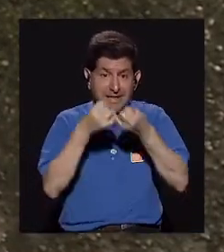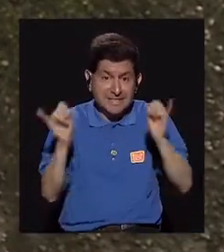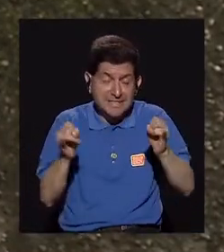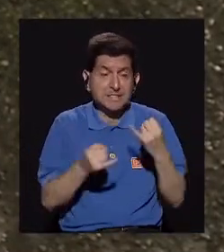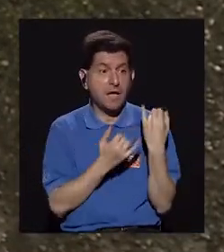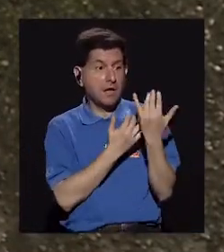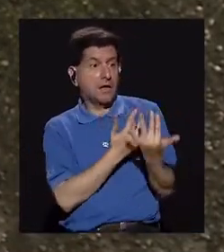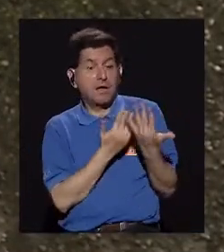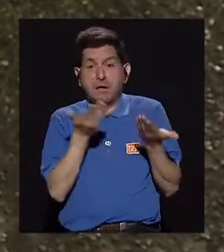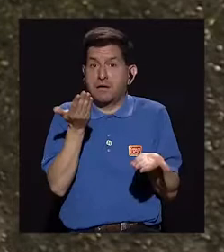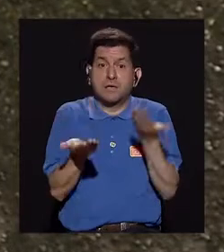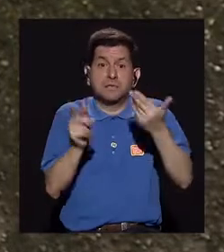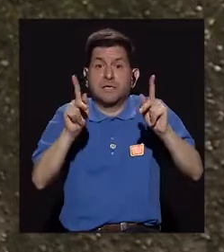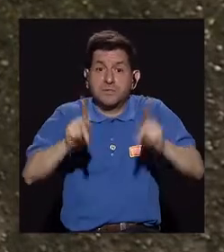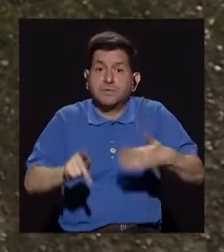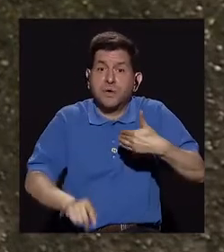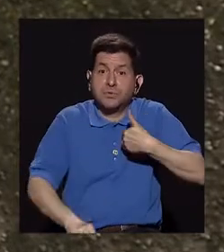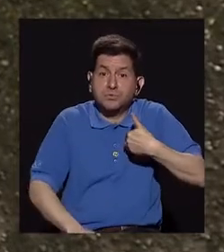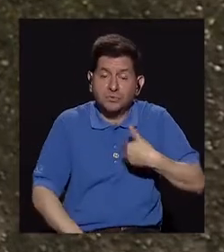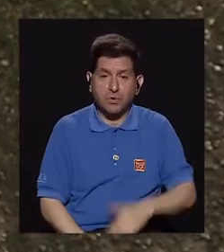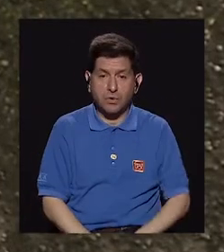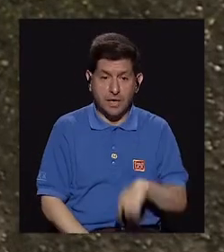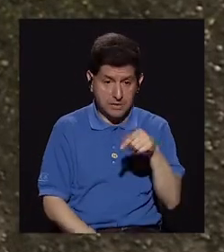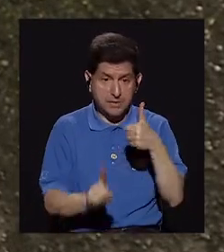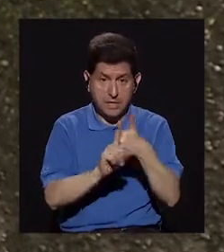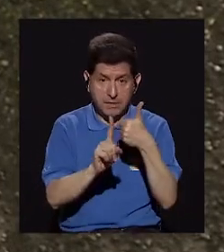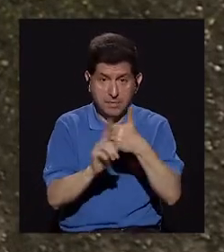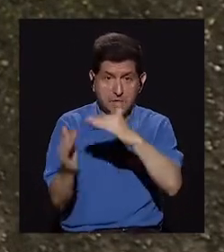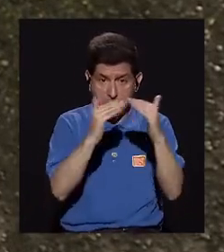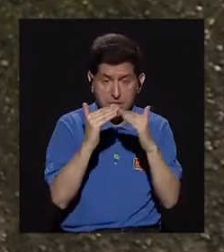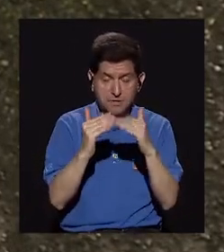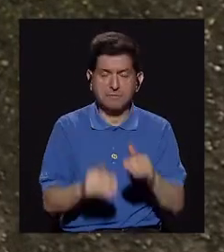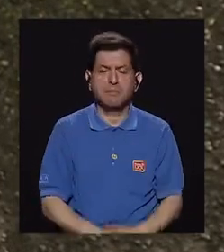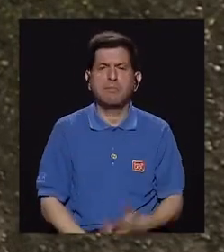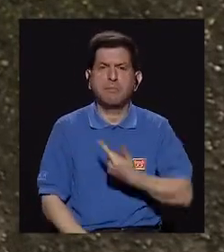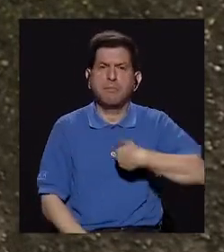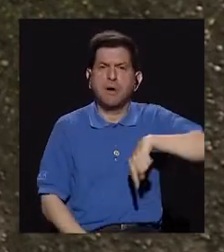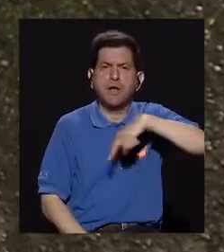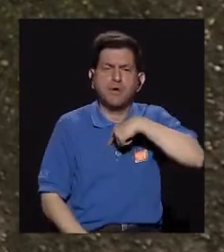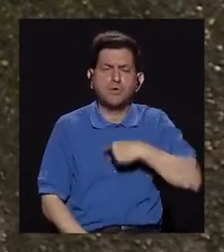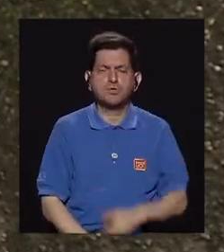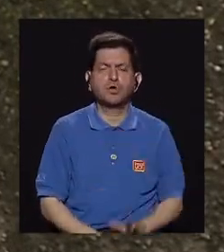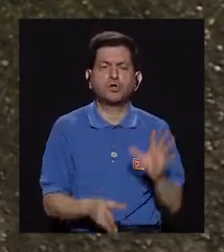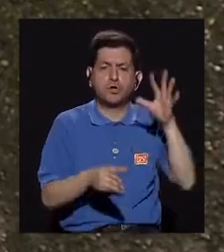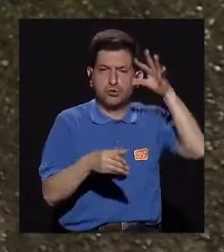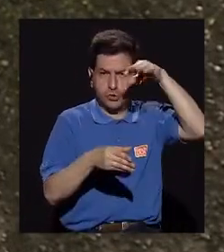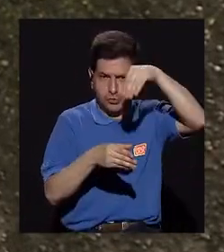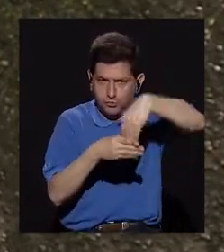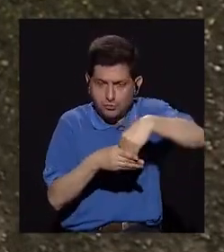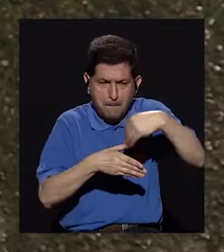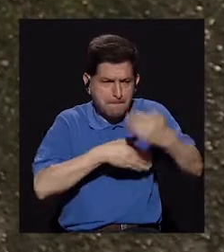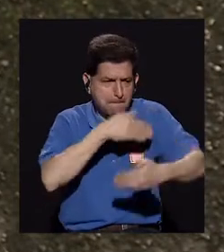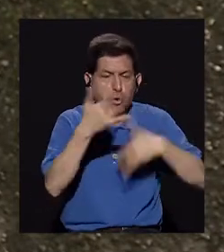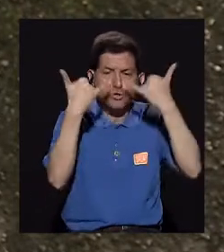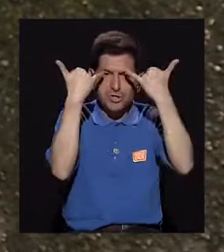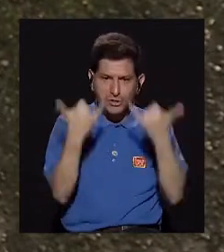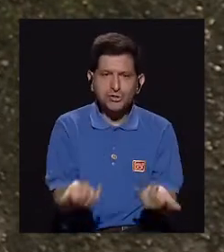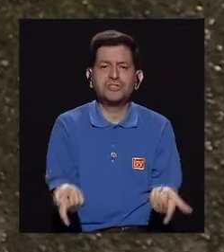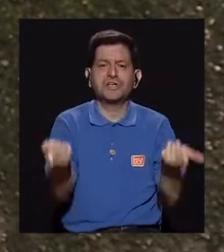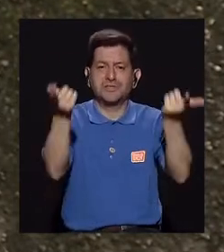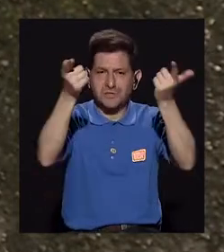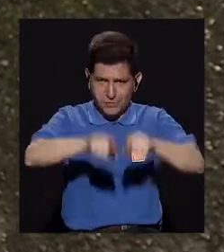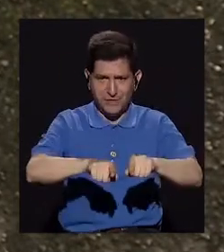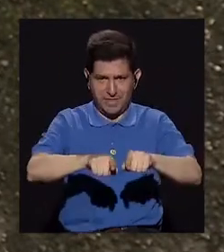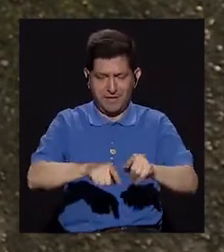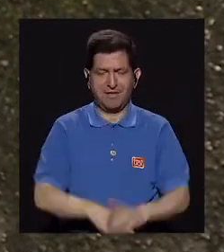sin generar expectativas, ¿verdad? Y cosas en la comunidad. Entonces lo que hacemos por lo general es insertarnos en procesos que ya se